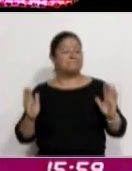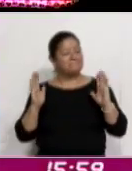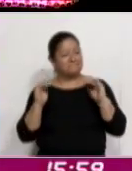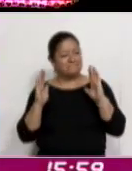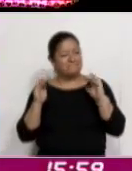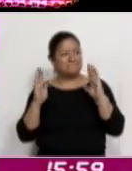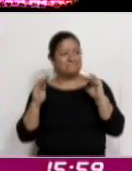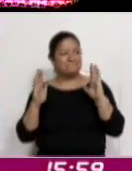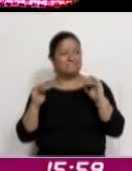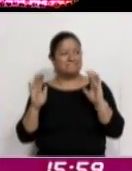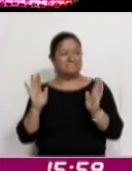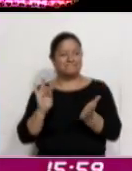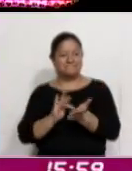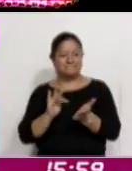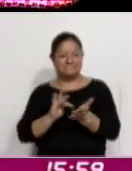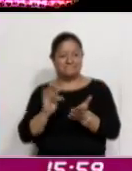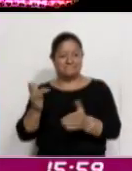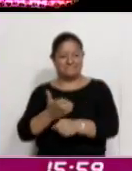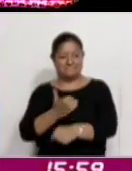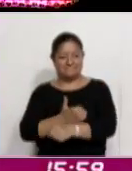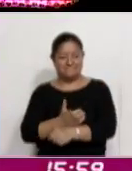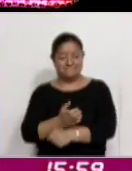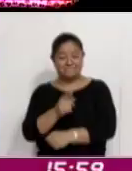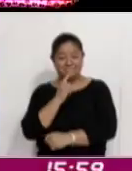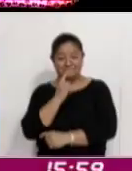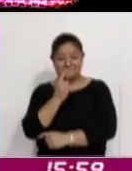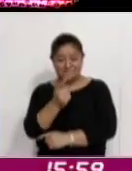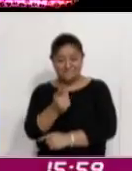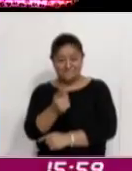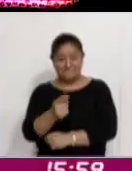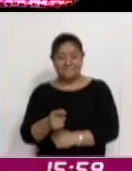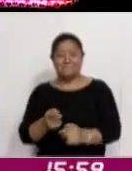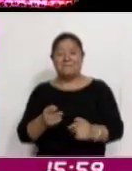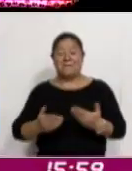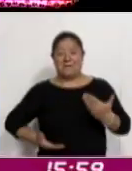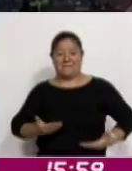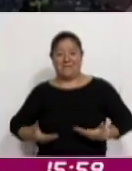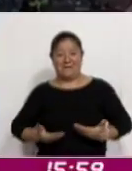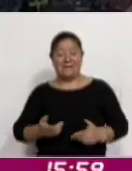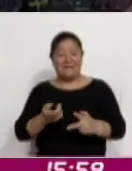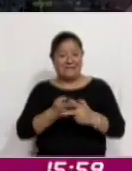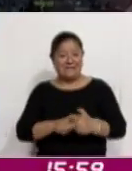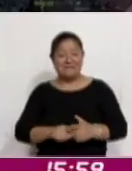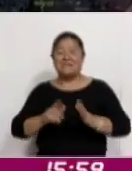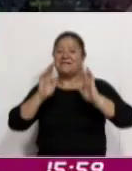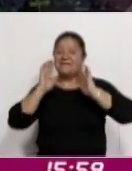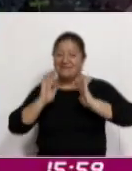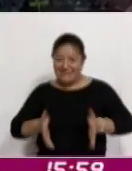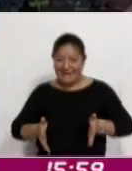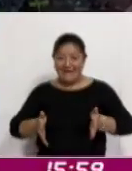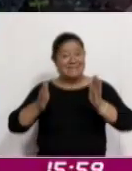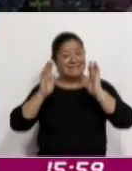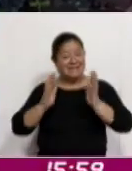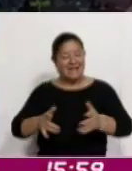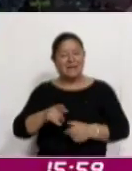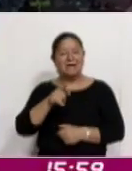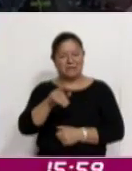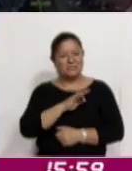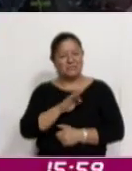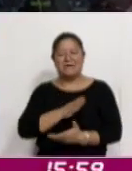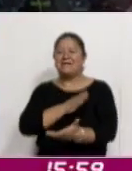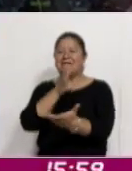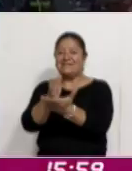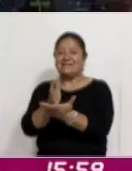Ya nos vamos. Muchísimas gracias por acompañarnos. Y le comento, ya inició el baile, ya inició el festejo, así es que tiene tiempo para